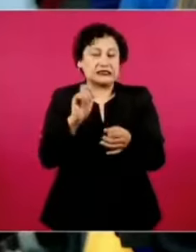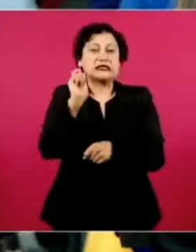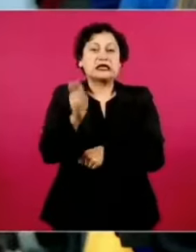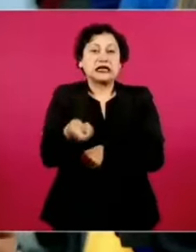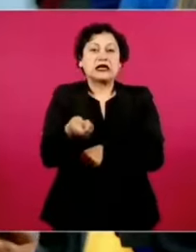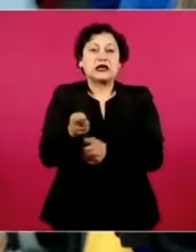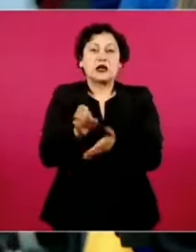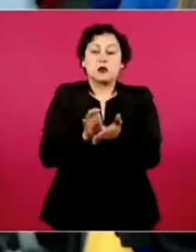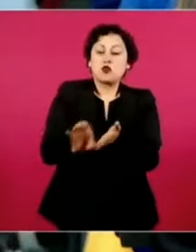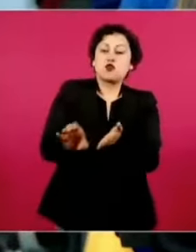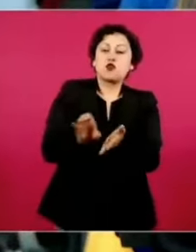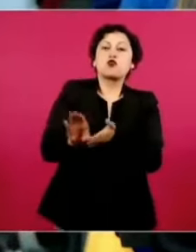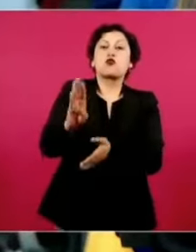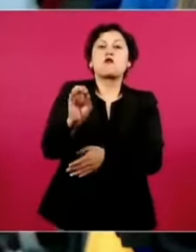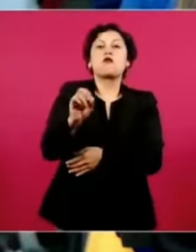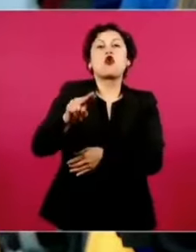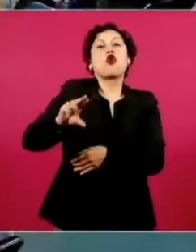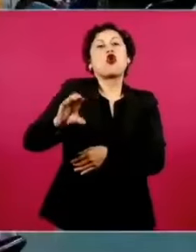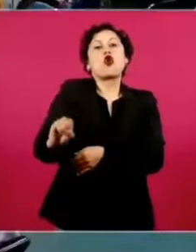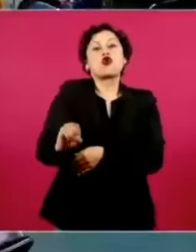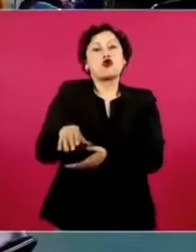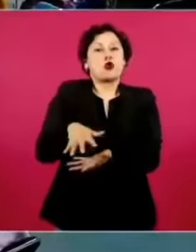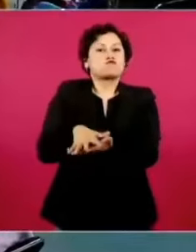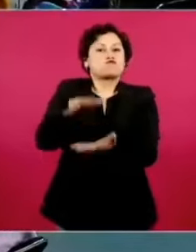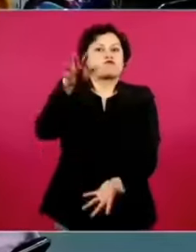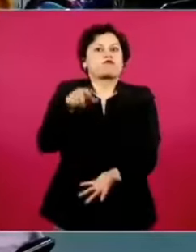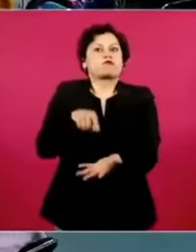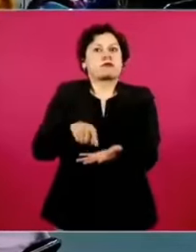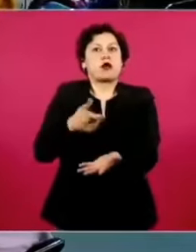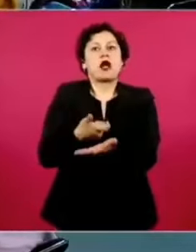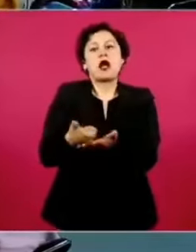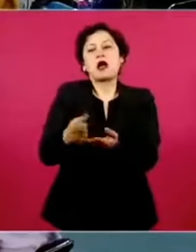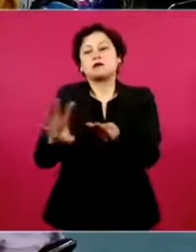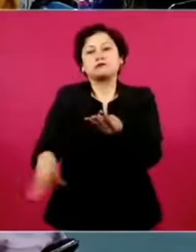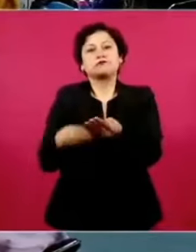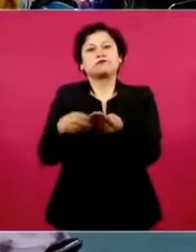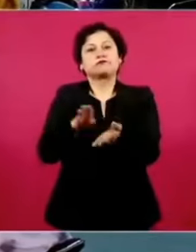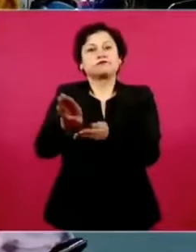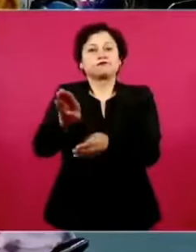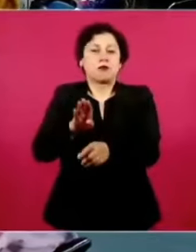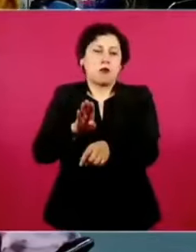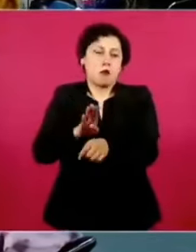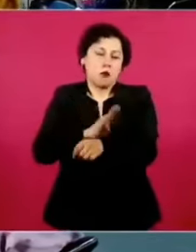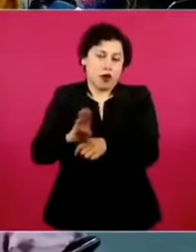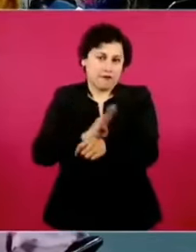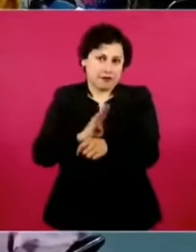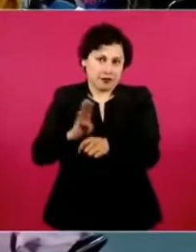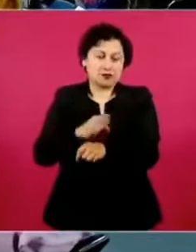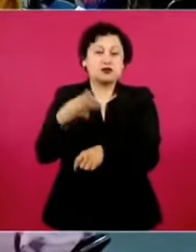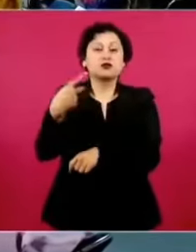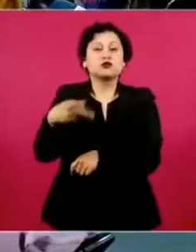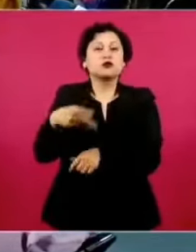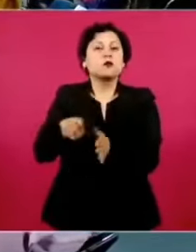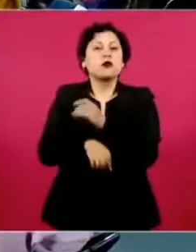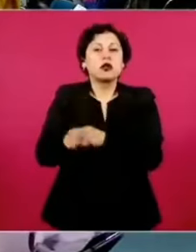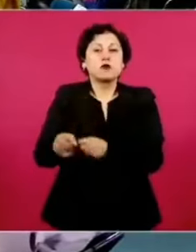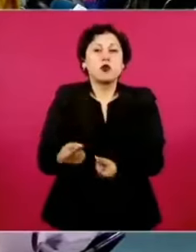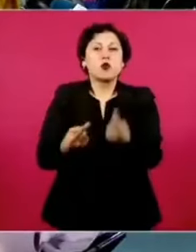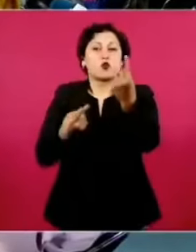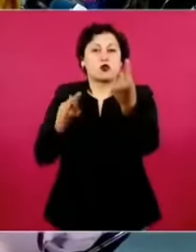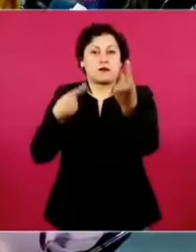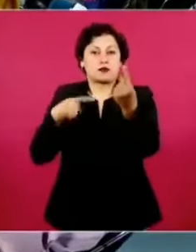de estos ingresos extraordinarios adicionales a su salario. Algún juez puede ganar 50 mil pesos o algún trabajador, pero con